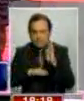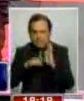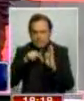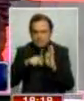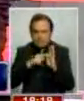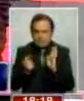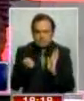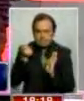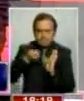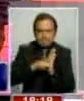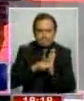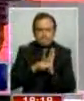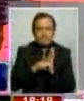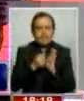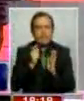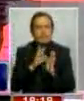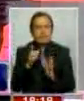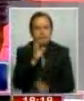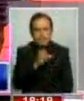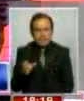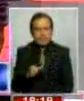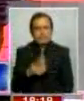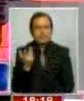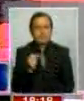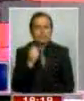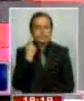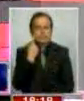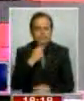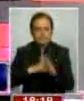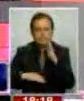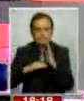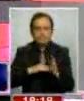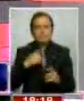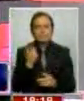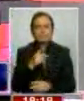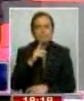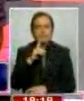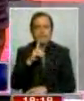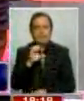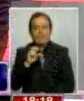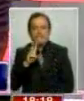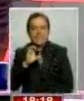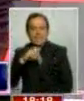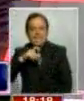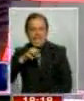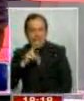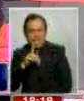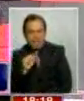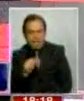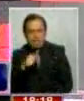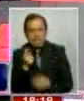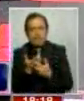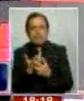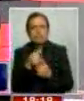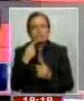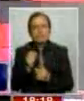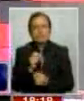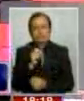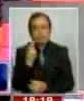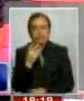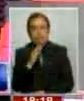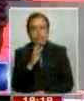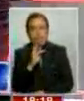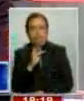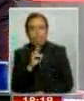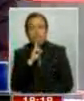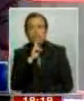tributando, las personas van a tener que estar tributando en base, primero en su base de vengada en un primer minuto, y el FUD entra en prelación en segundo lugar. Y con eso,